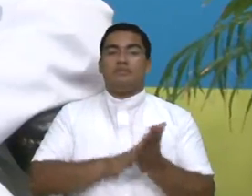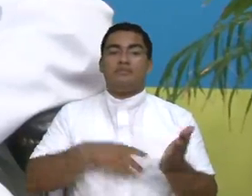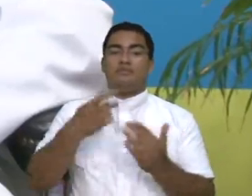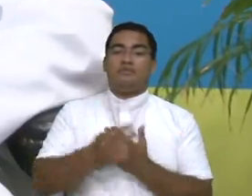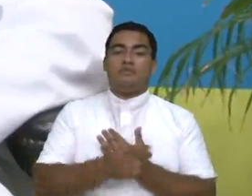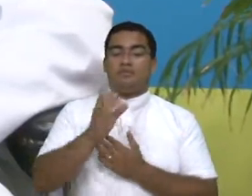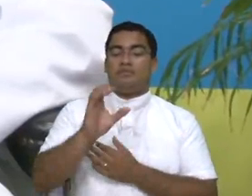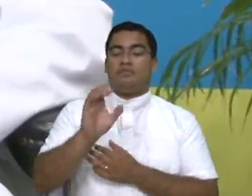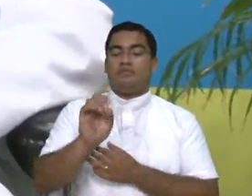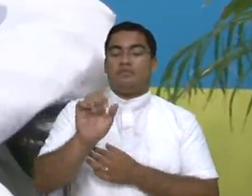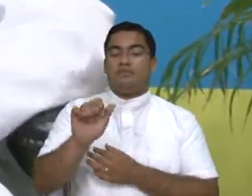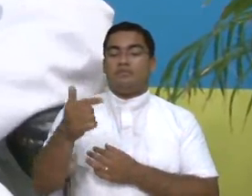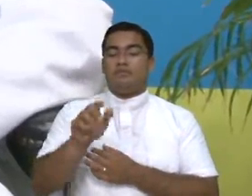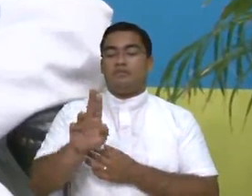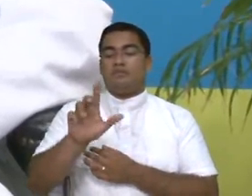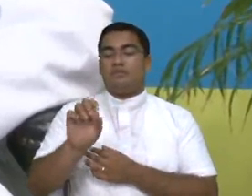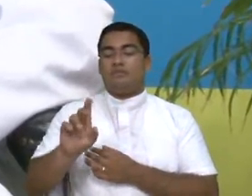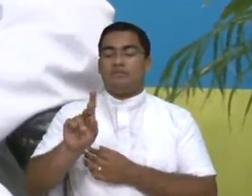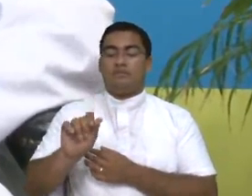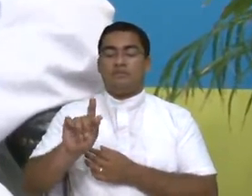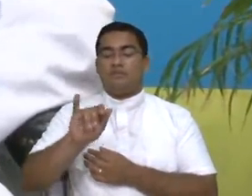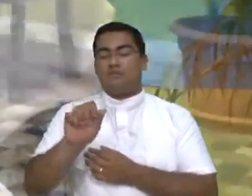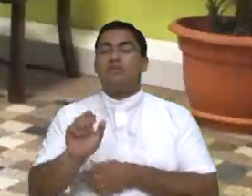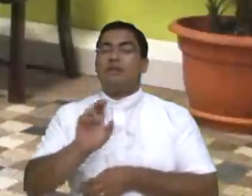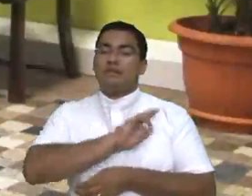tenemos en el banco de sangre.